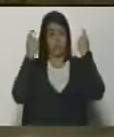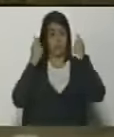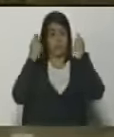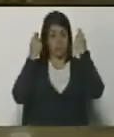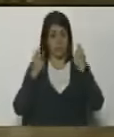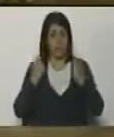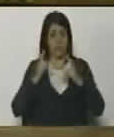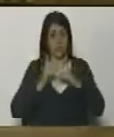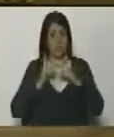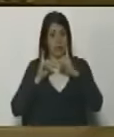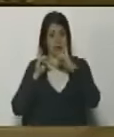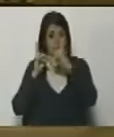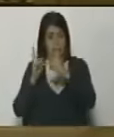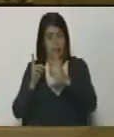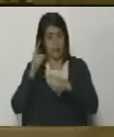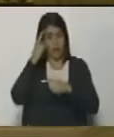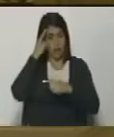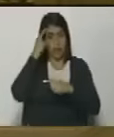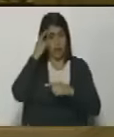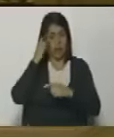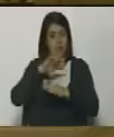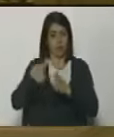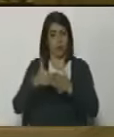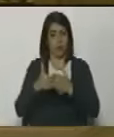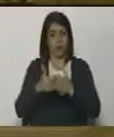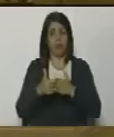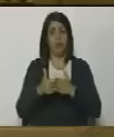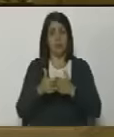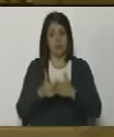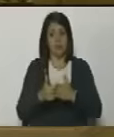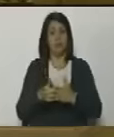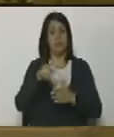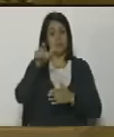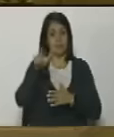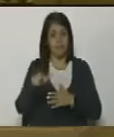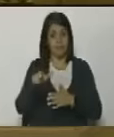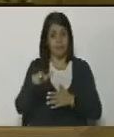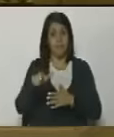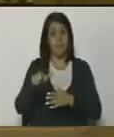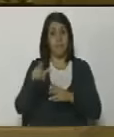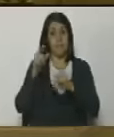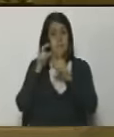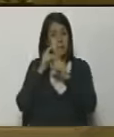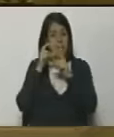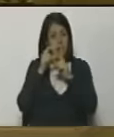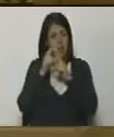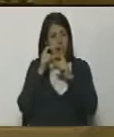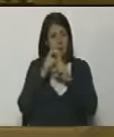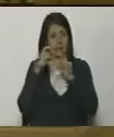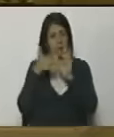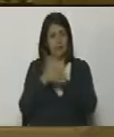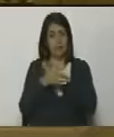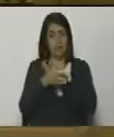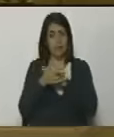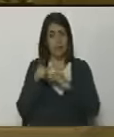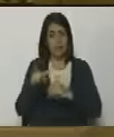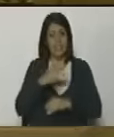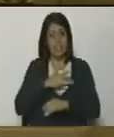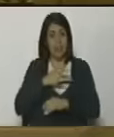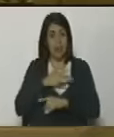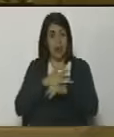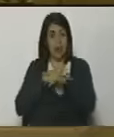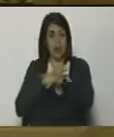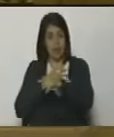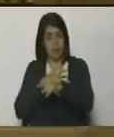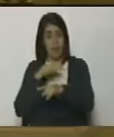el trato digno, reconociéndolos como seres sintientes. Vaya qué bonita palabra y qué bonito concepto. Seres sintientes,